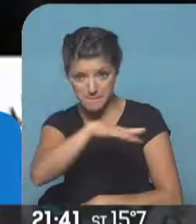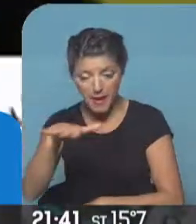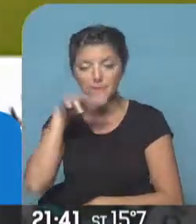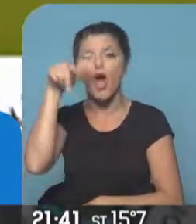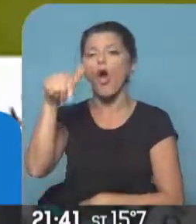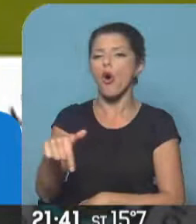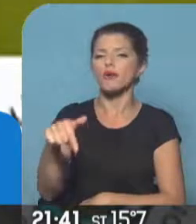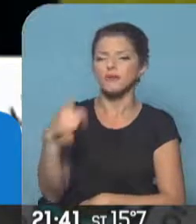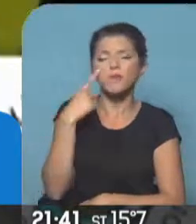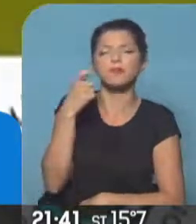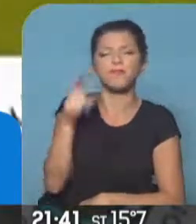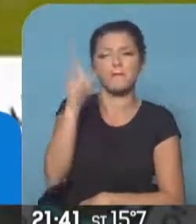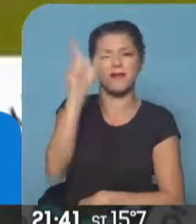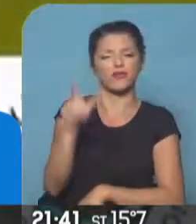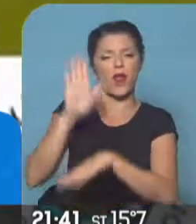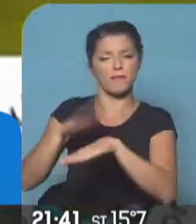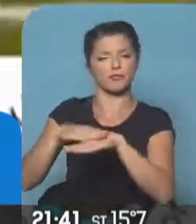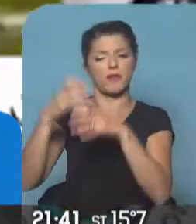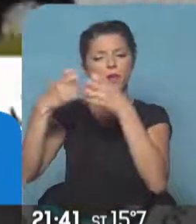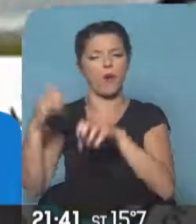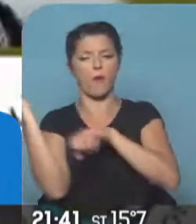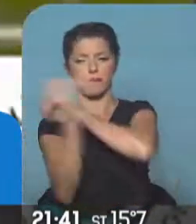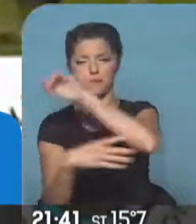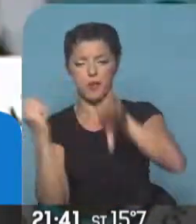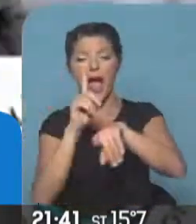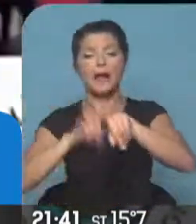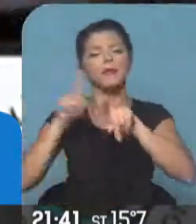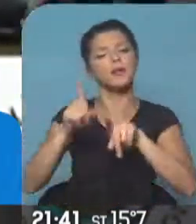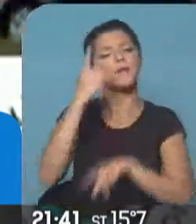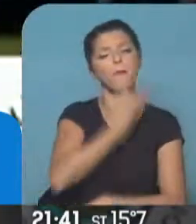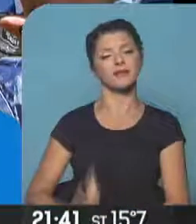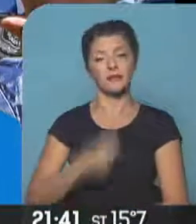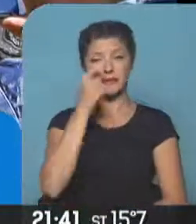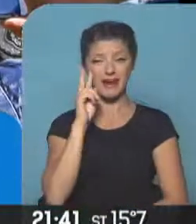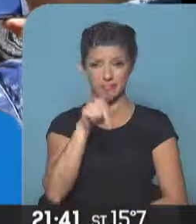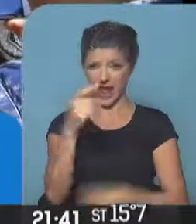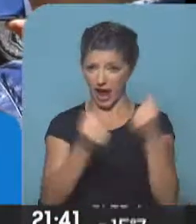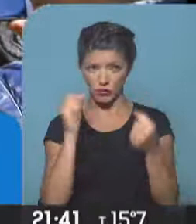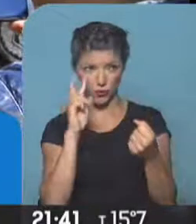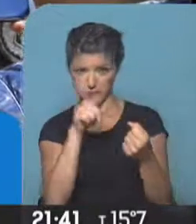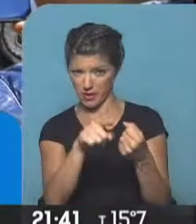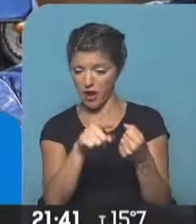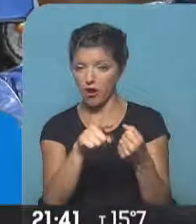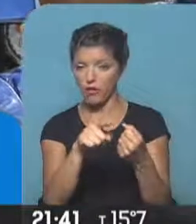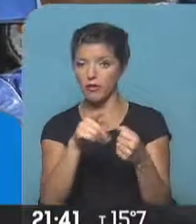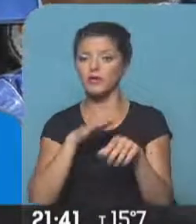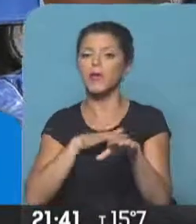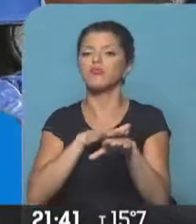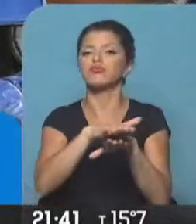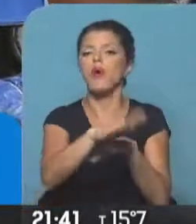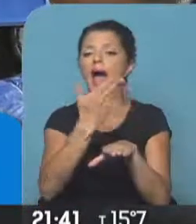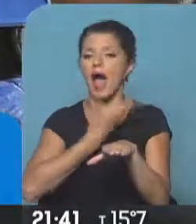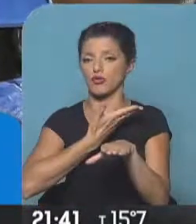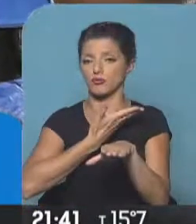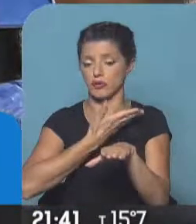por la agresión que se produjo cuando el mandatario, Mauricio Macri, se trasladaba en este auto, aquí lo estamos viendo, rumbo a un acto de